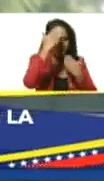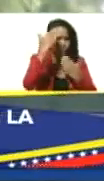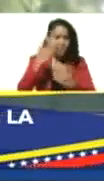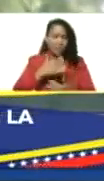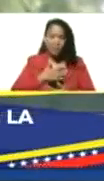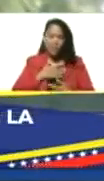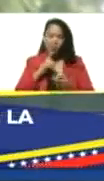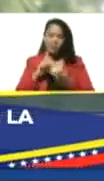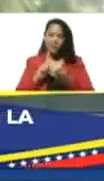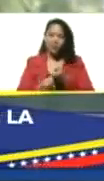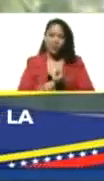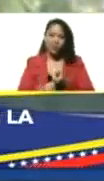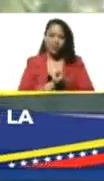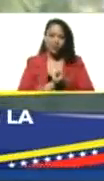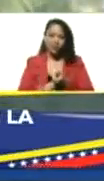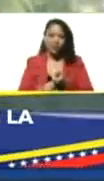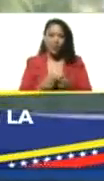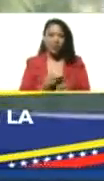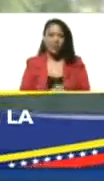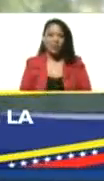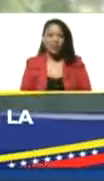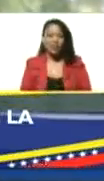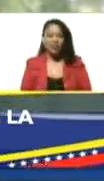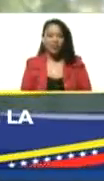esposa Cilia Flores,